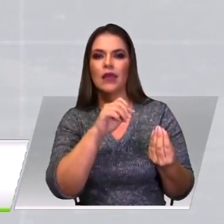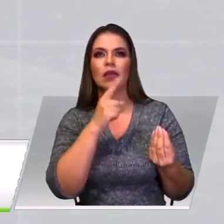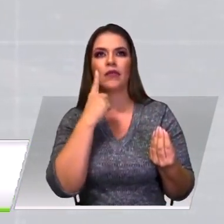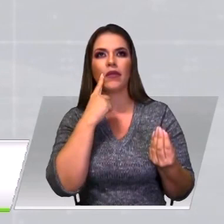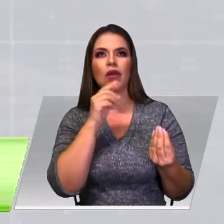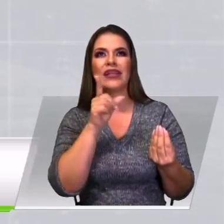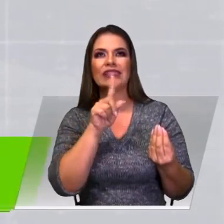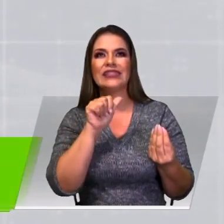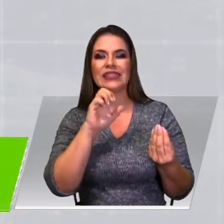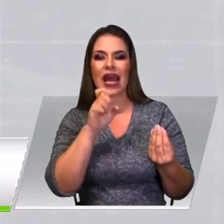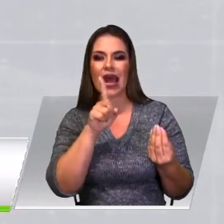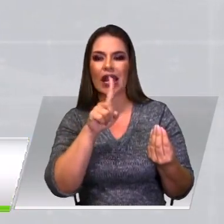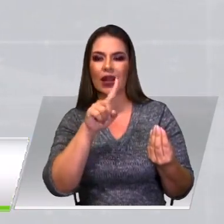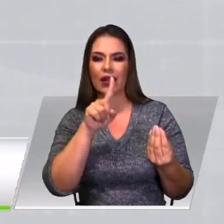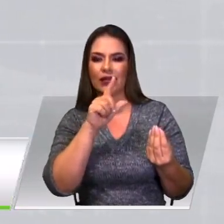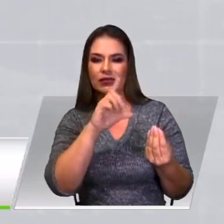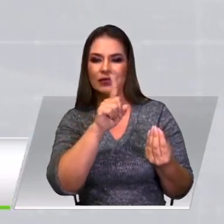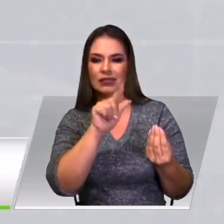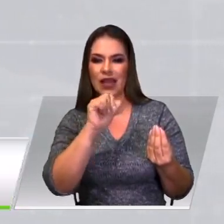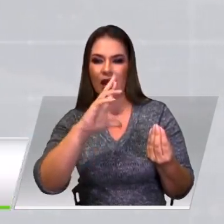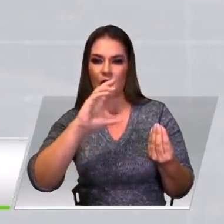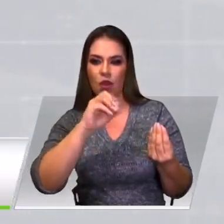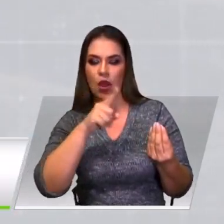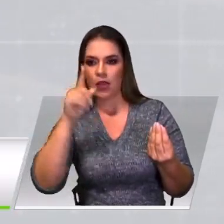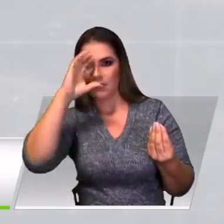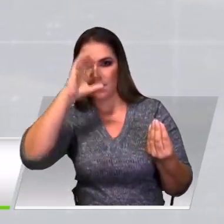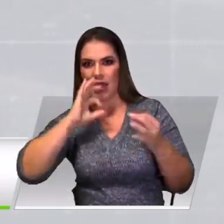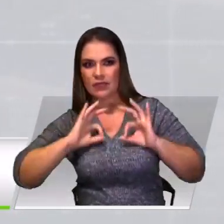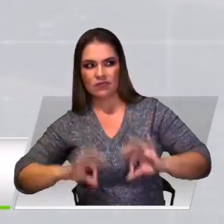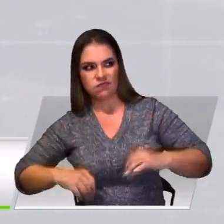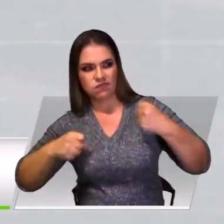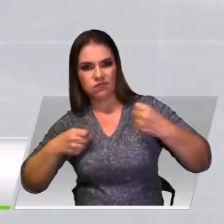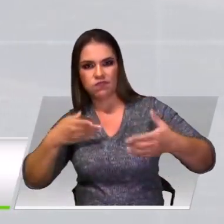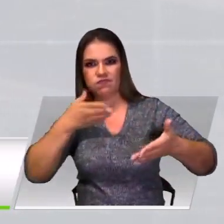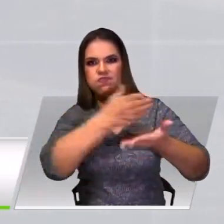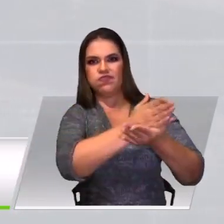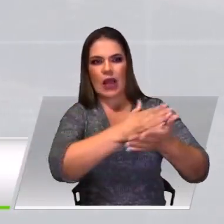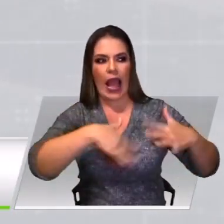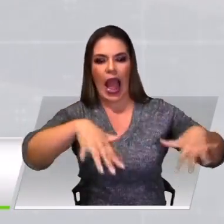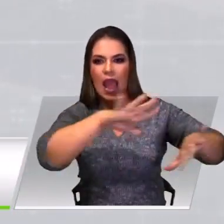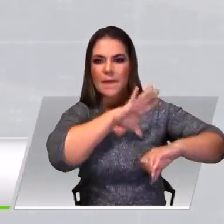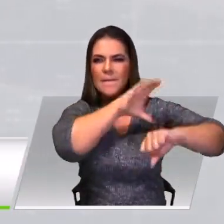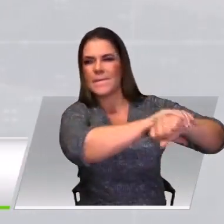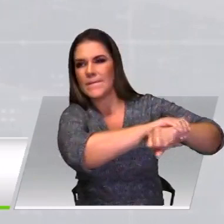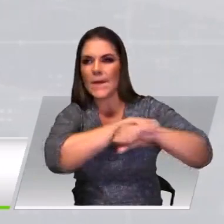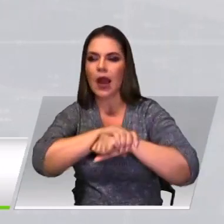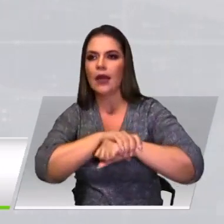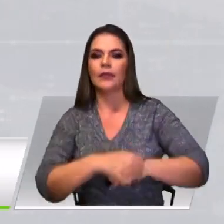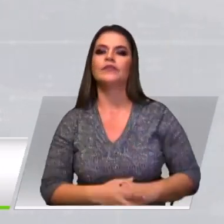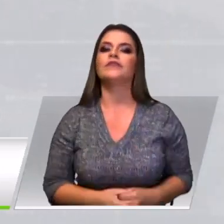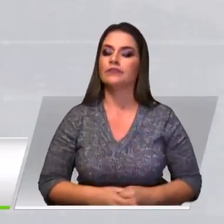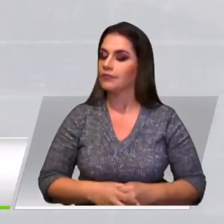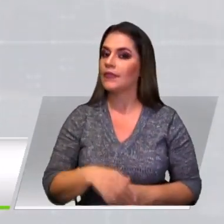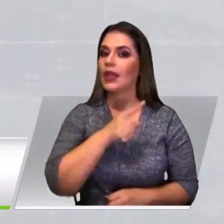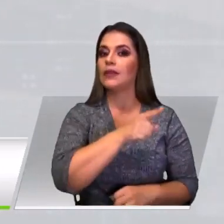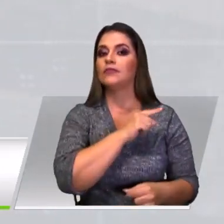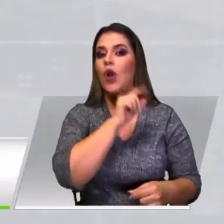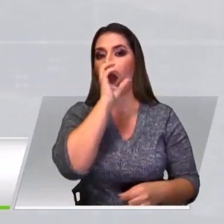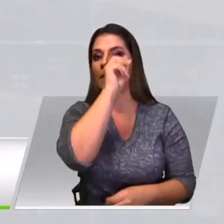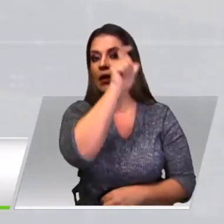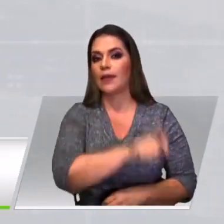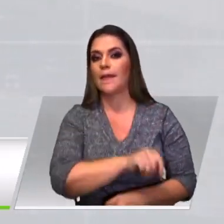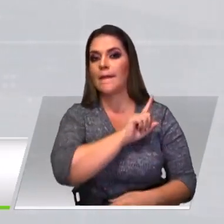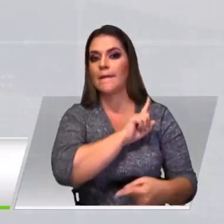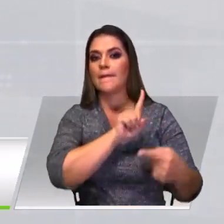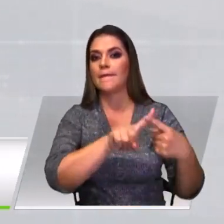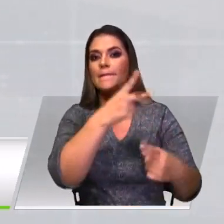de estar delinquiendo. Además, sería el segundo al mando en la subestructura Edwin Román Velázquez del Clan del Golfo. También, en otro operativo,